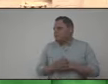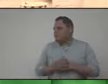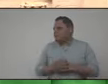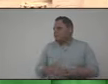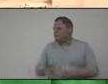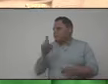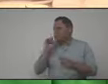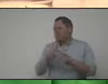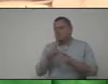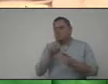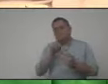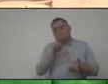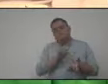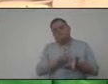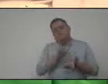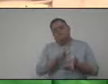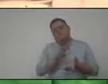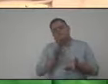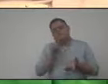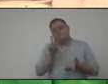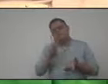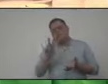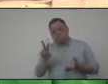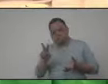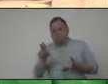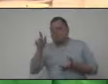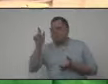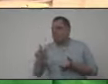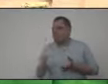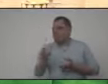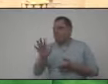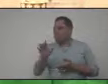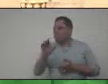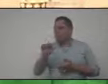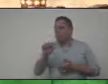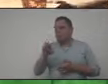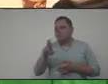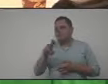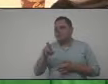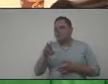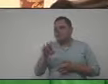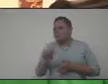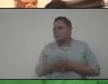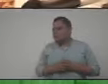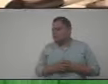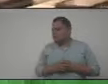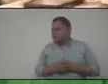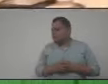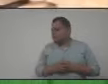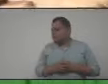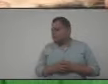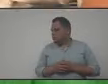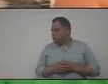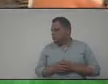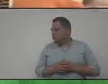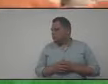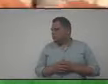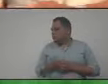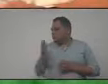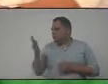vigencia 2022, por parte de nuestra gerente de Capresoca, Nuria Yarley Borges Peña. Adelante,